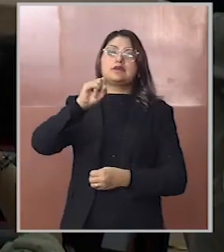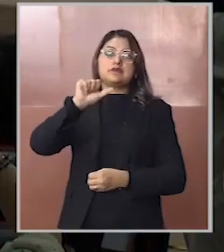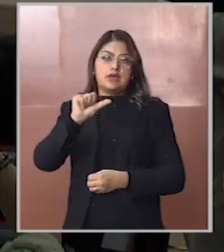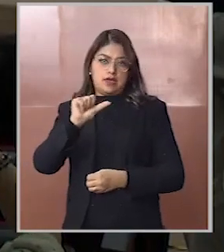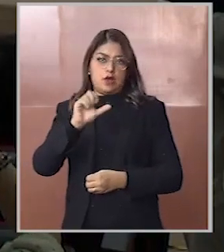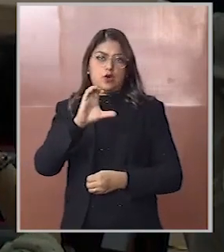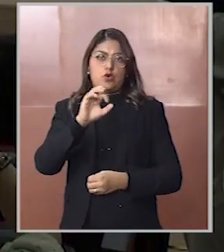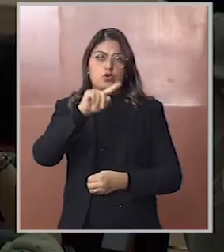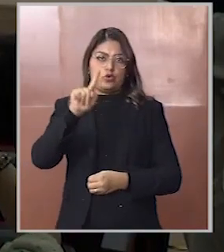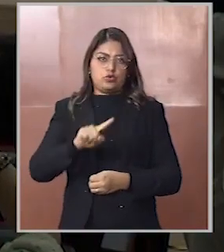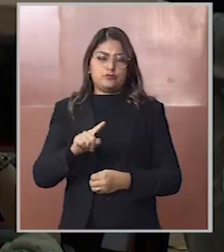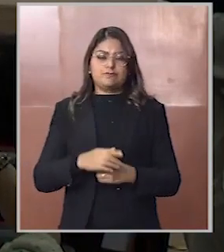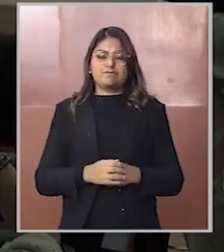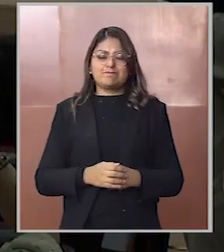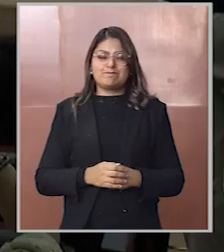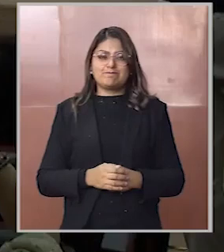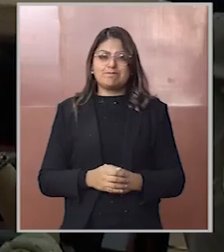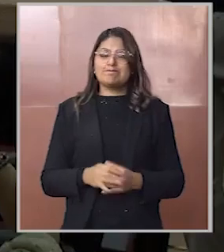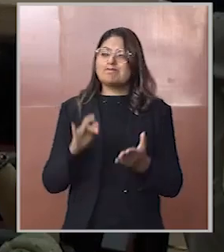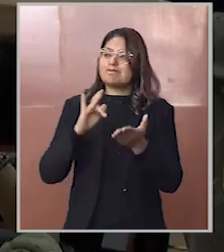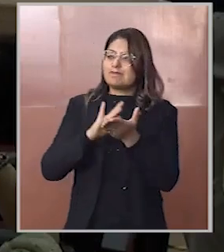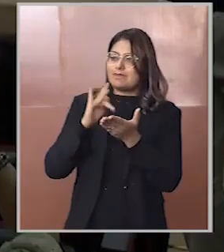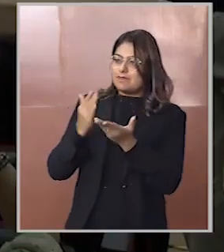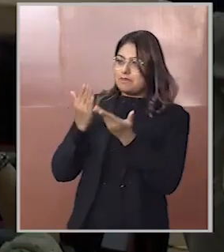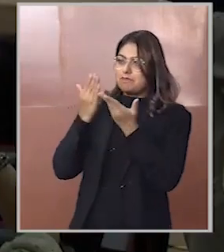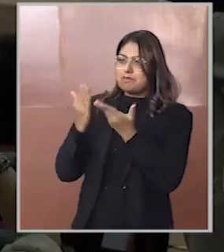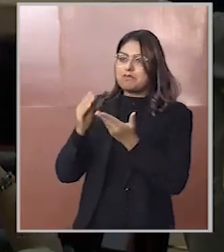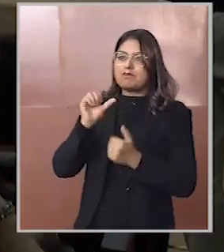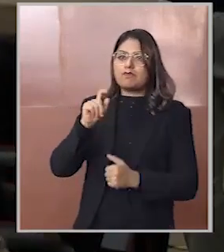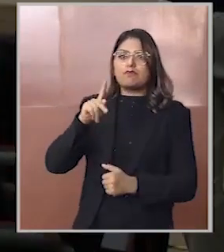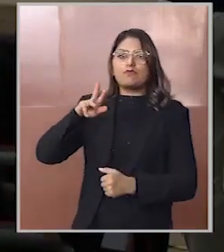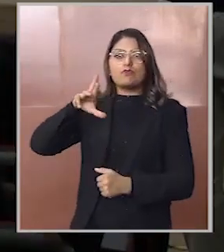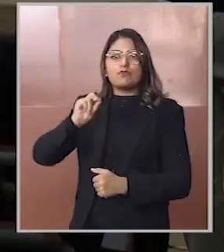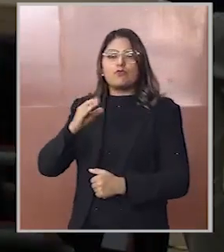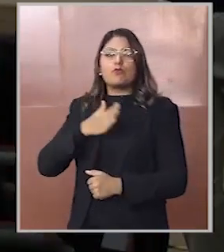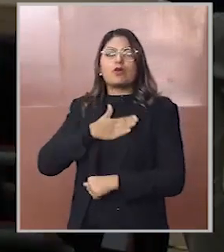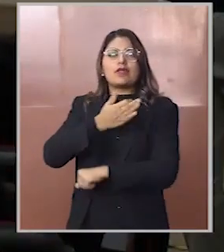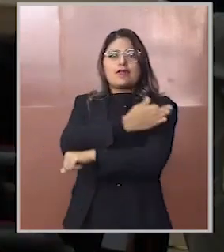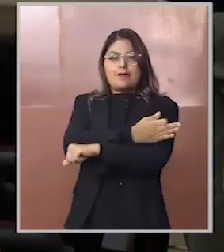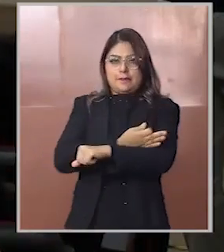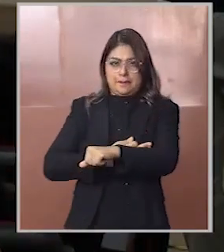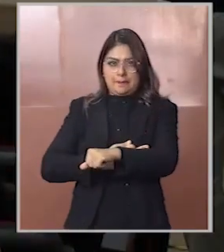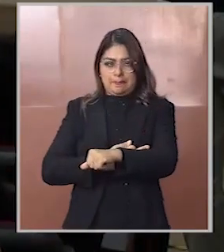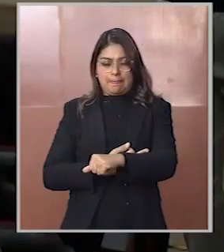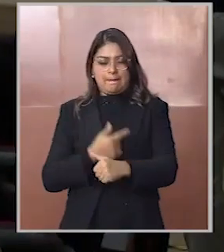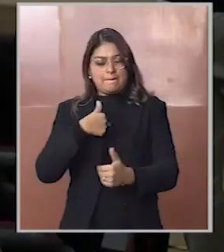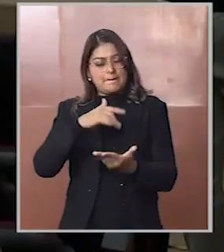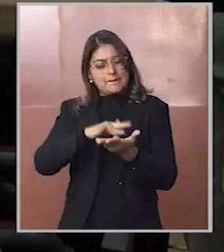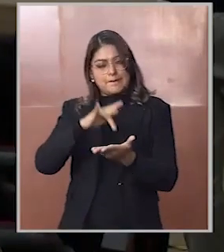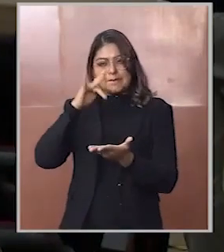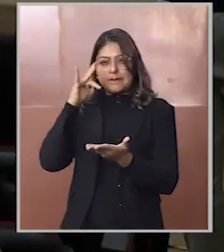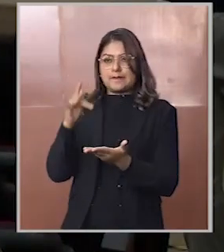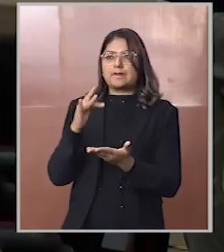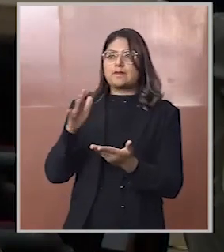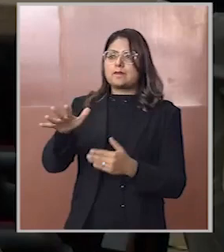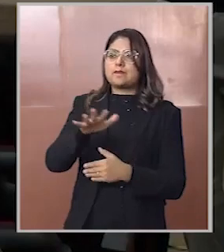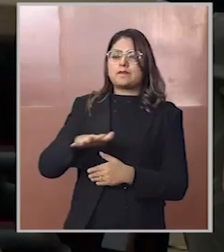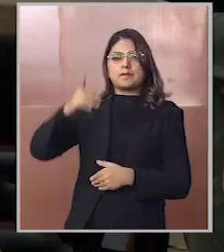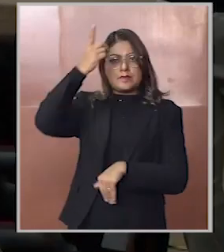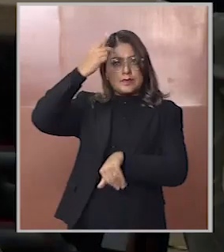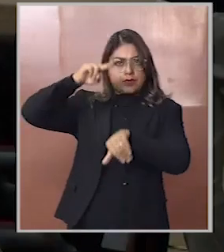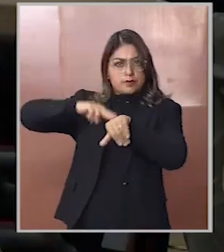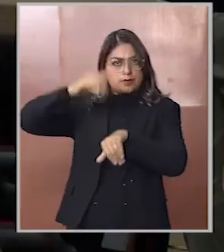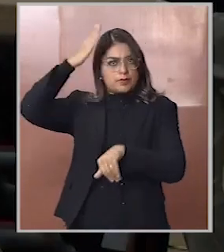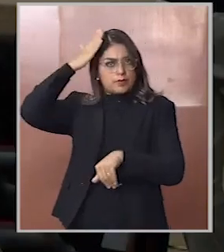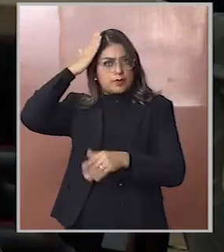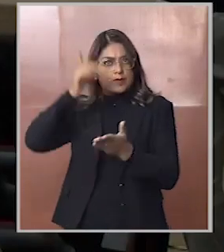magistrada Muchas gracias a ti Arturo Buenas tardes e agradezco desde luego a a la dirección